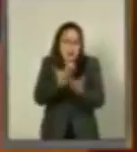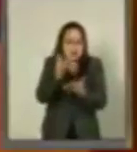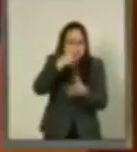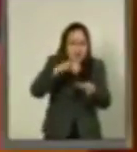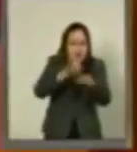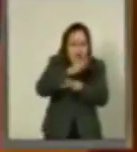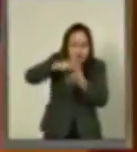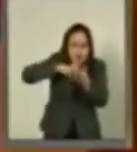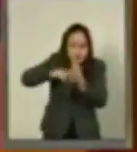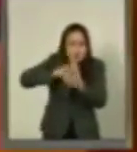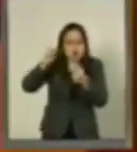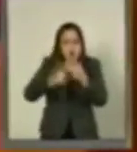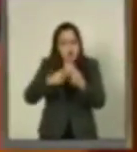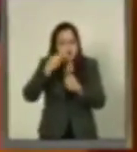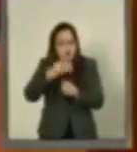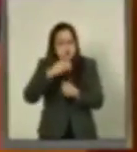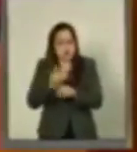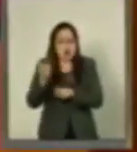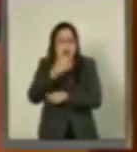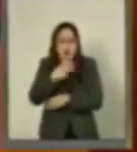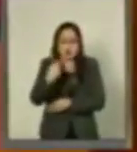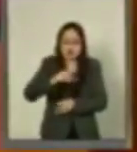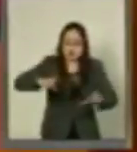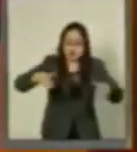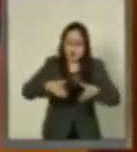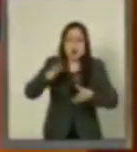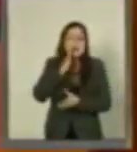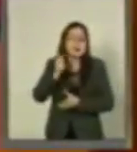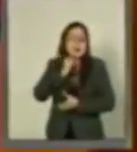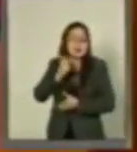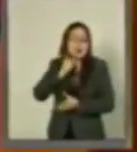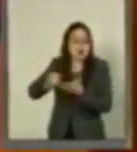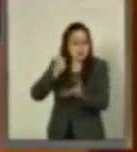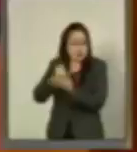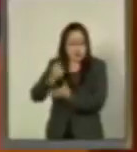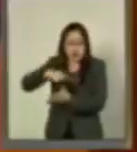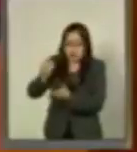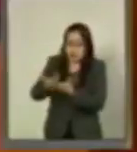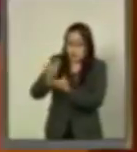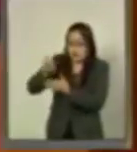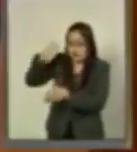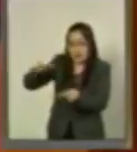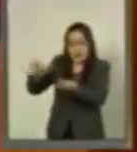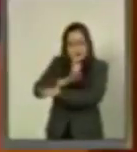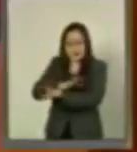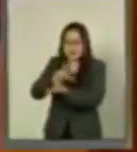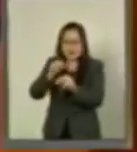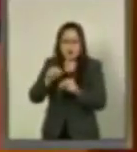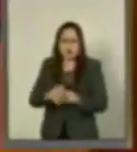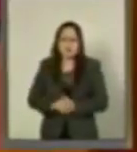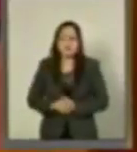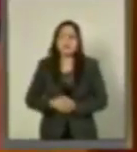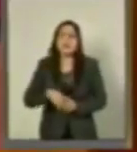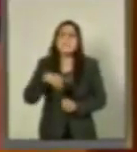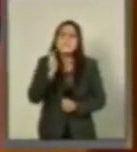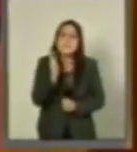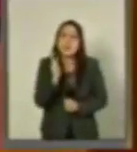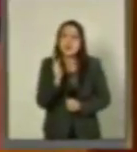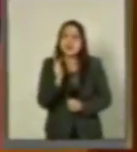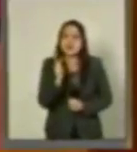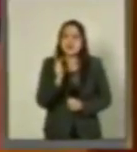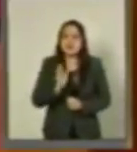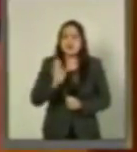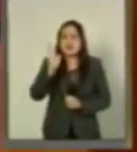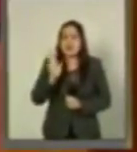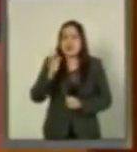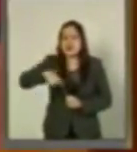o iniciativa al modelo que fue aprobado por el constituyente. Pero no puedo dejar pasar el que